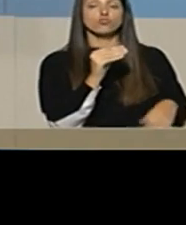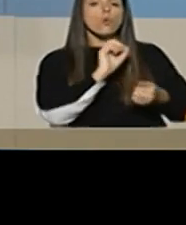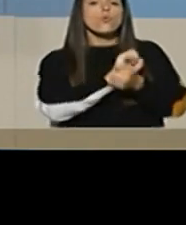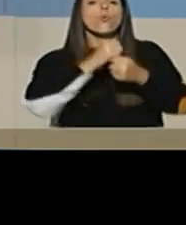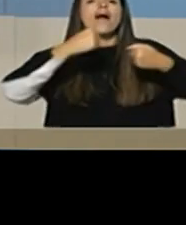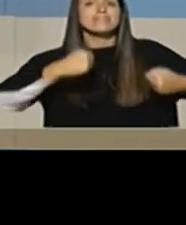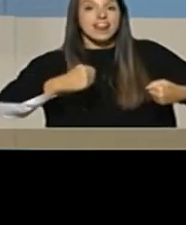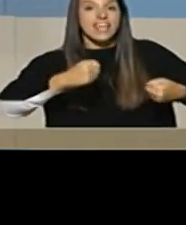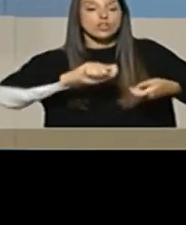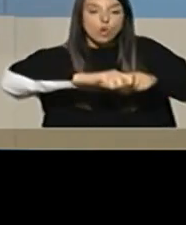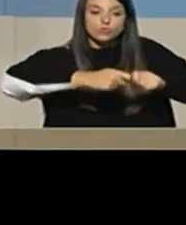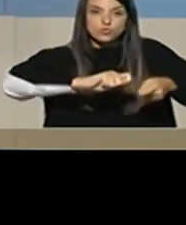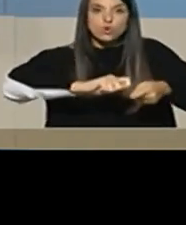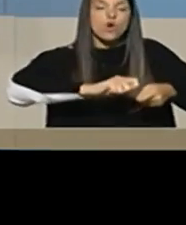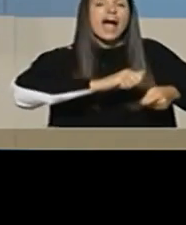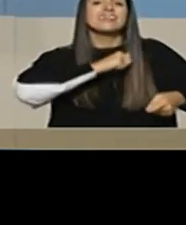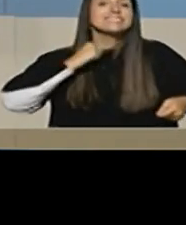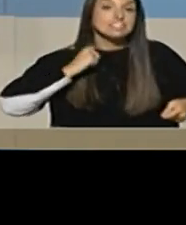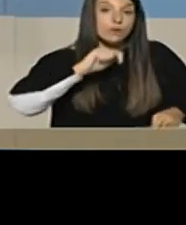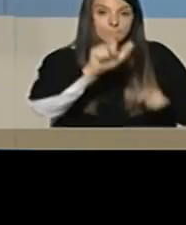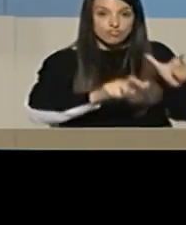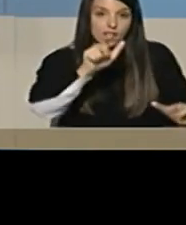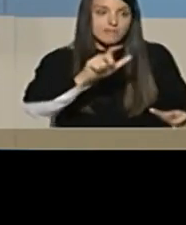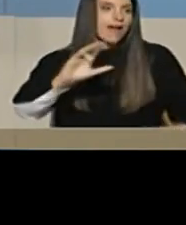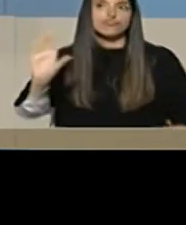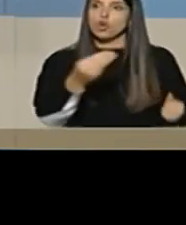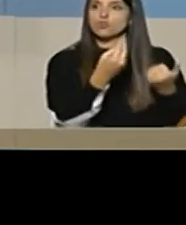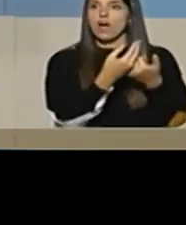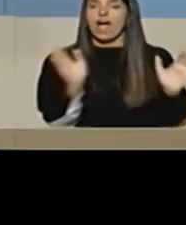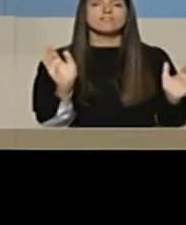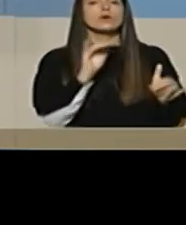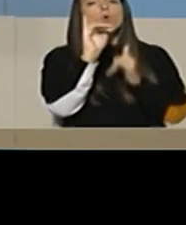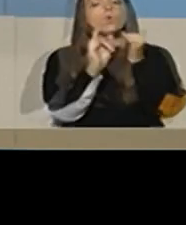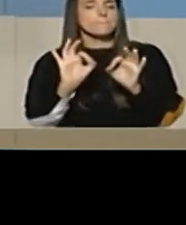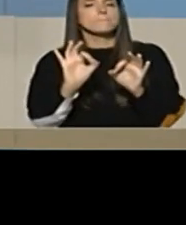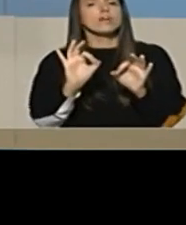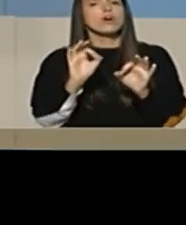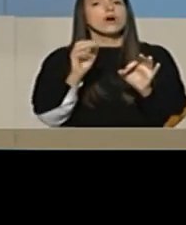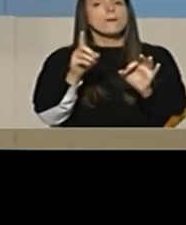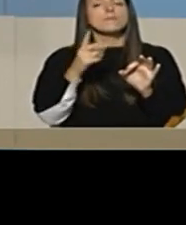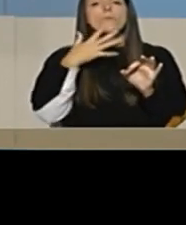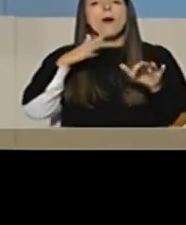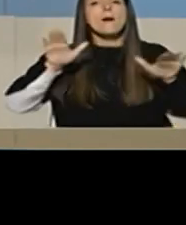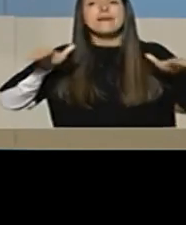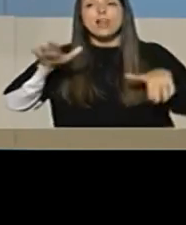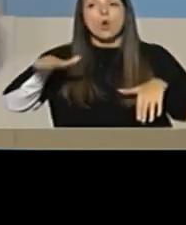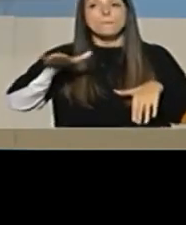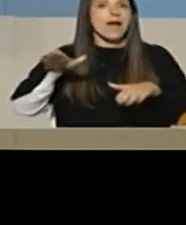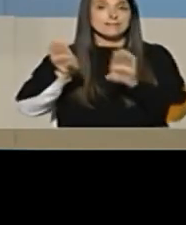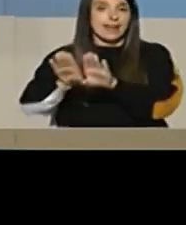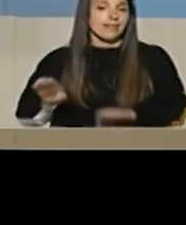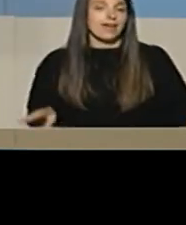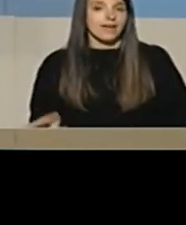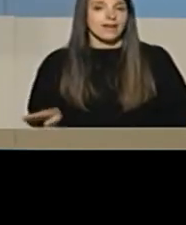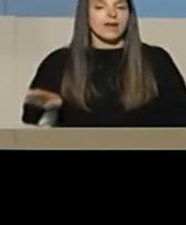donde se torturó y se asesinó, ¿no? Y que cuente toda la historia. La Paloma no está abierta,